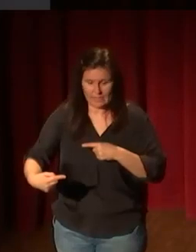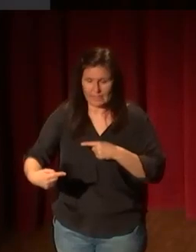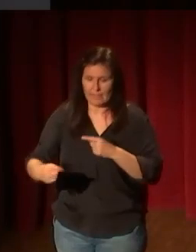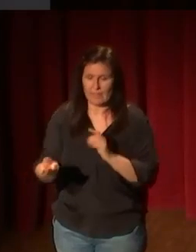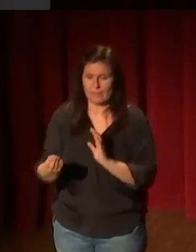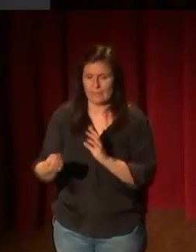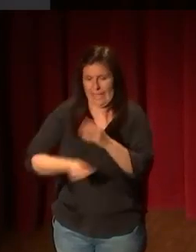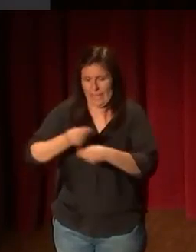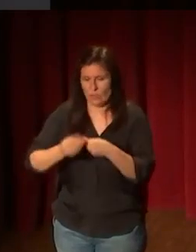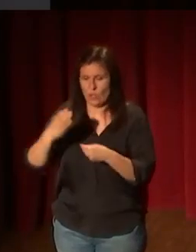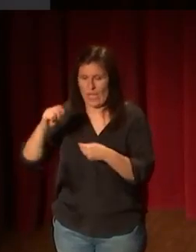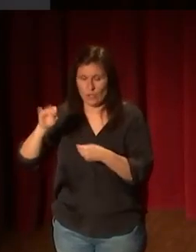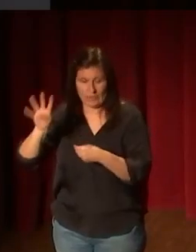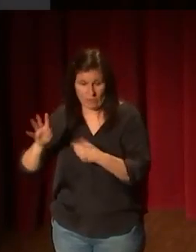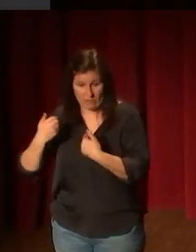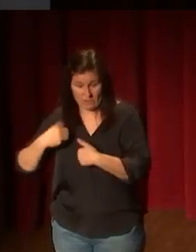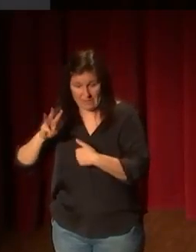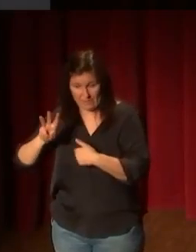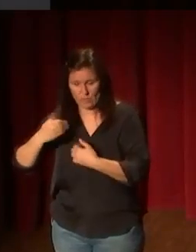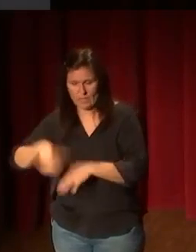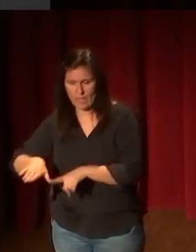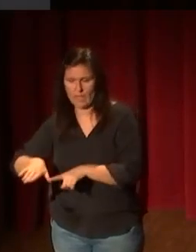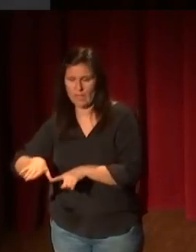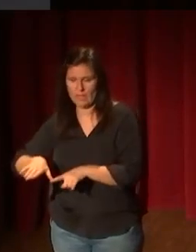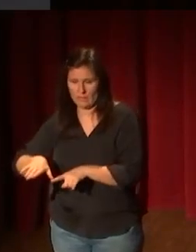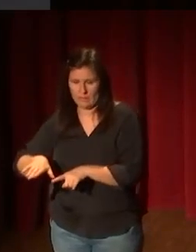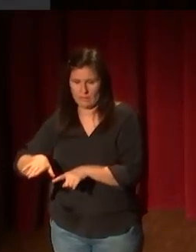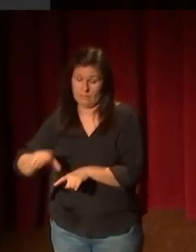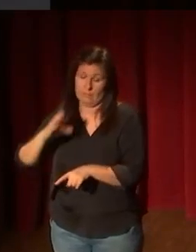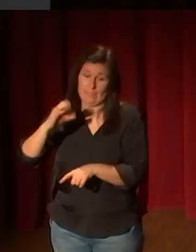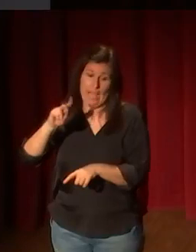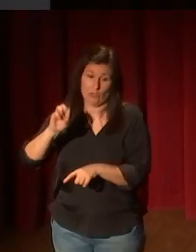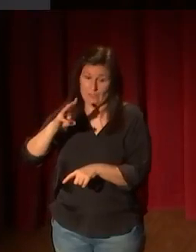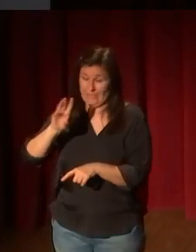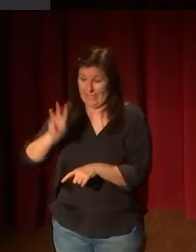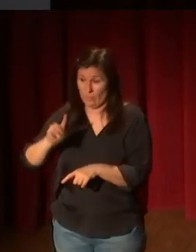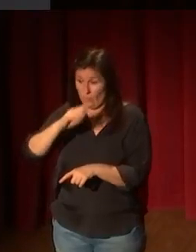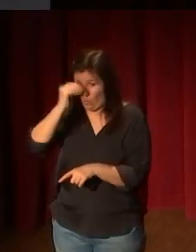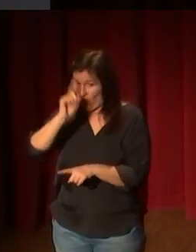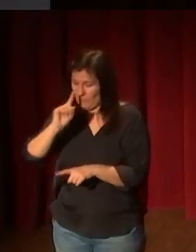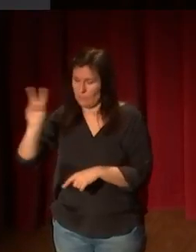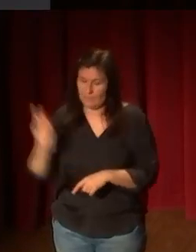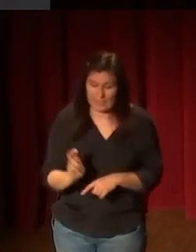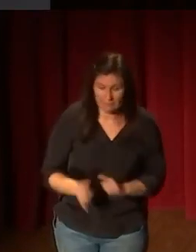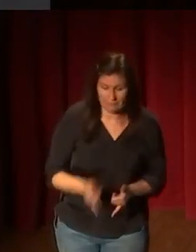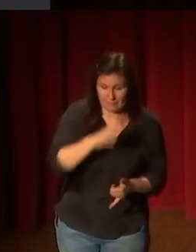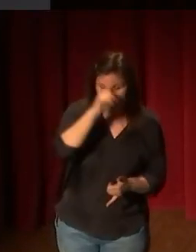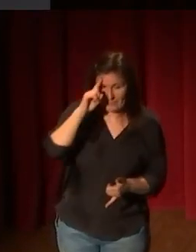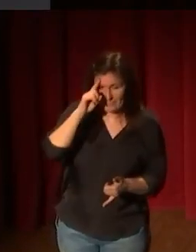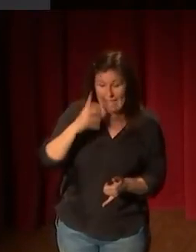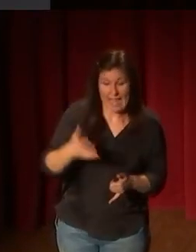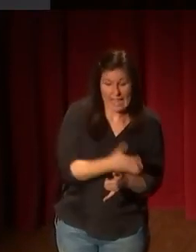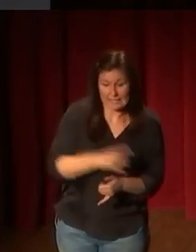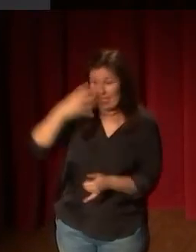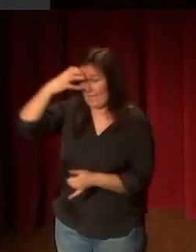carlos tercero que había arraigado en su carlos que no olvidemos que cuando viene a españa viene después de ser rey de nápoles